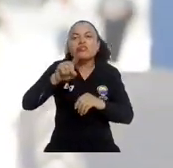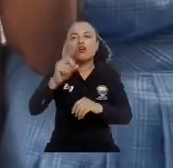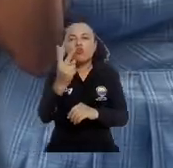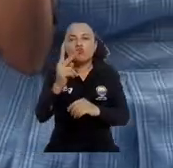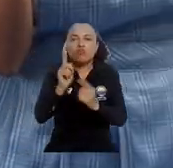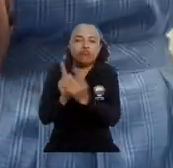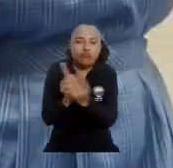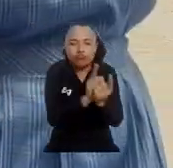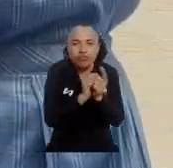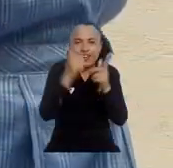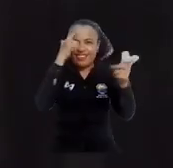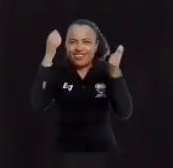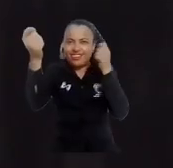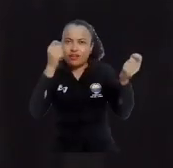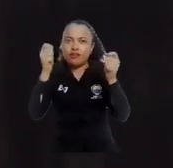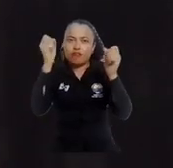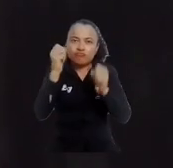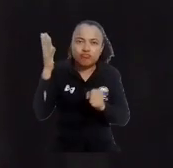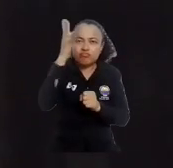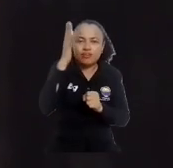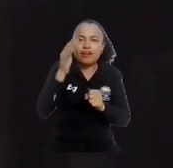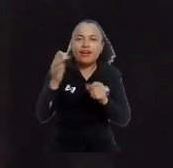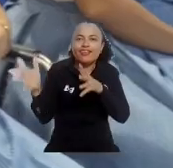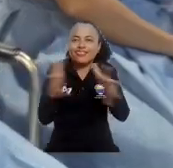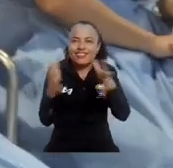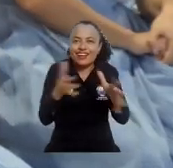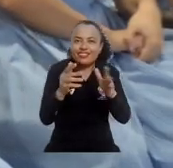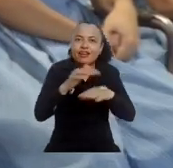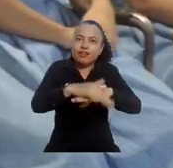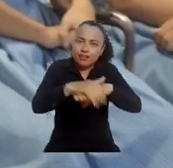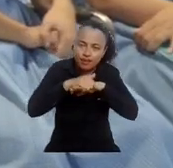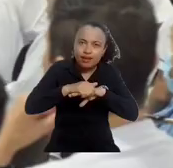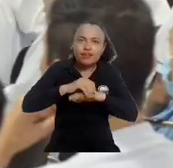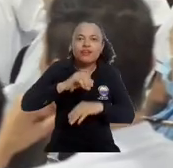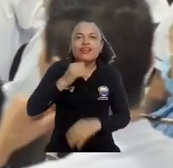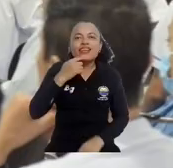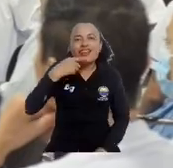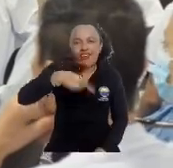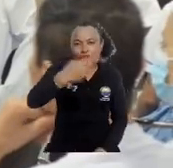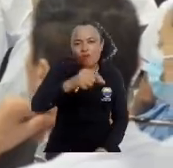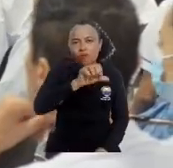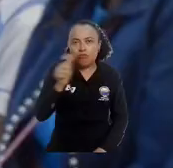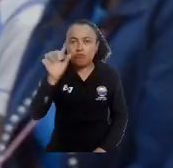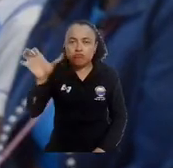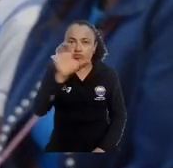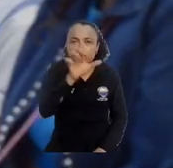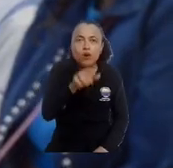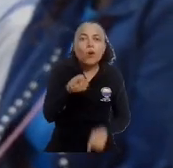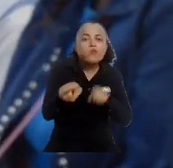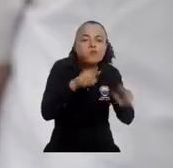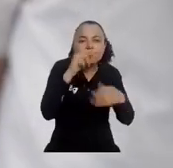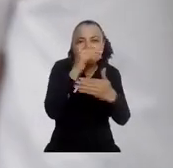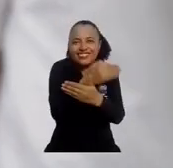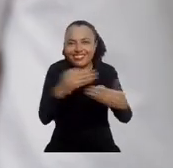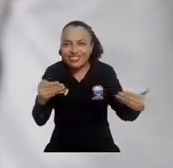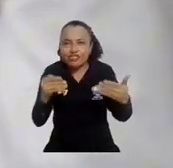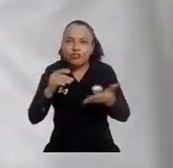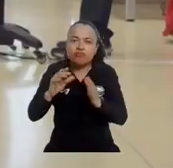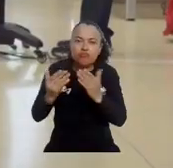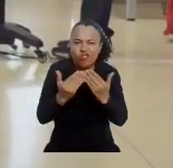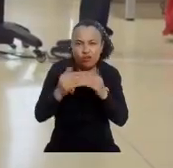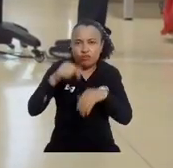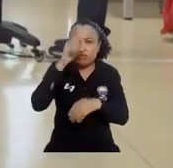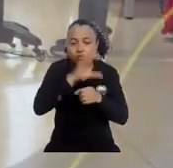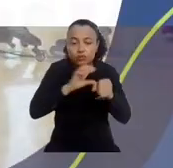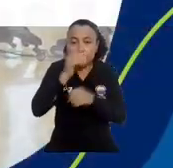también tuvo lugar el segundo encuentro de estrategias didácticas para la enseñanza del inglés como lengua extranjera, donde participaron niños de colegios